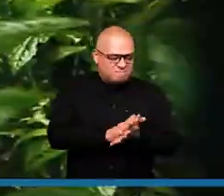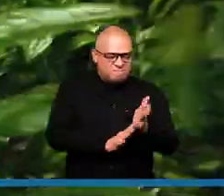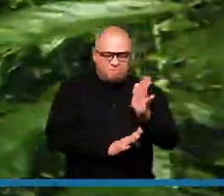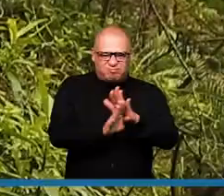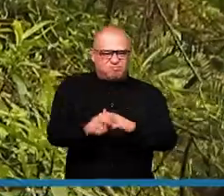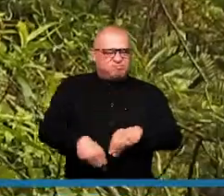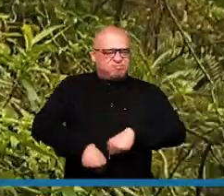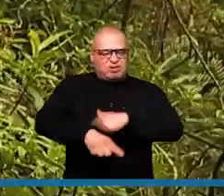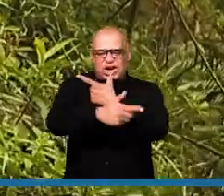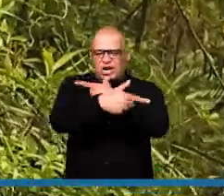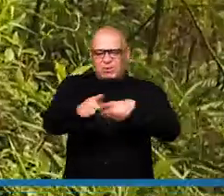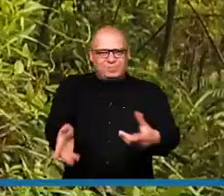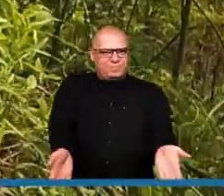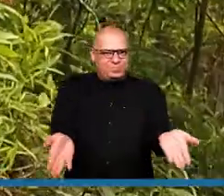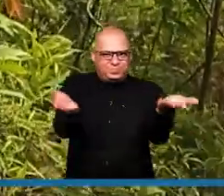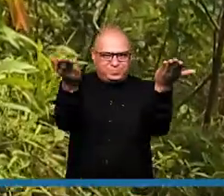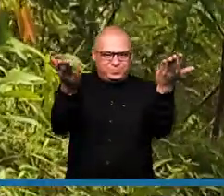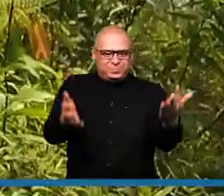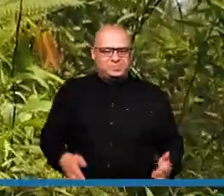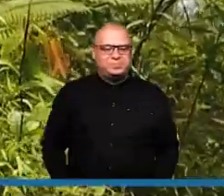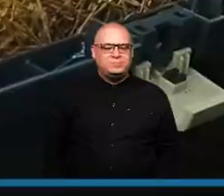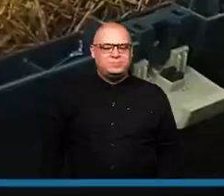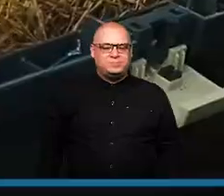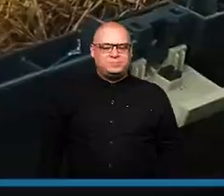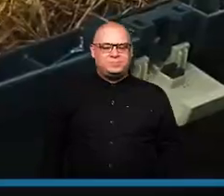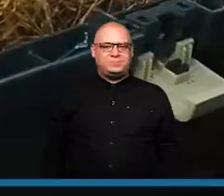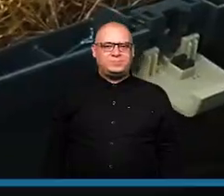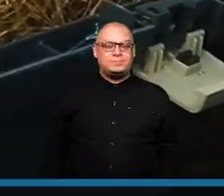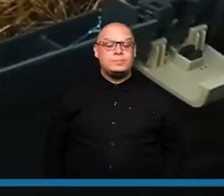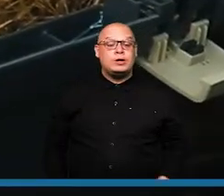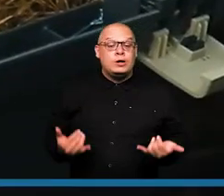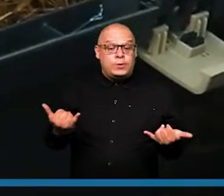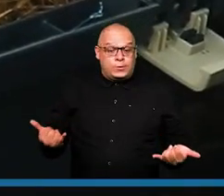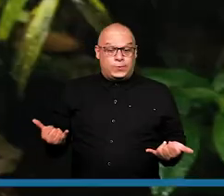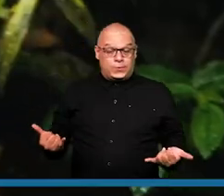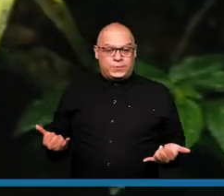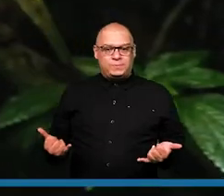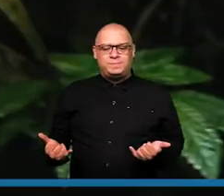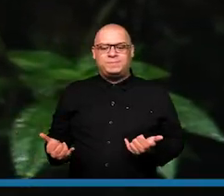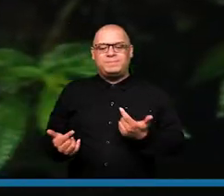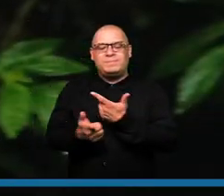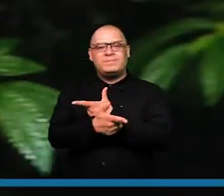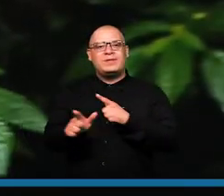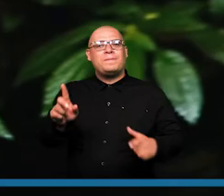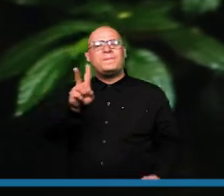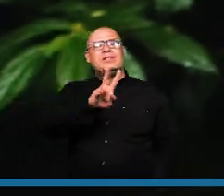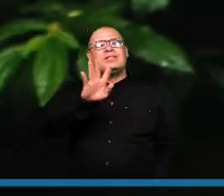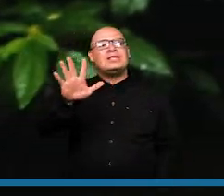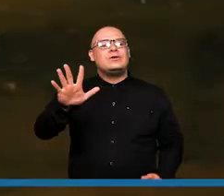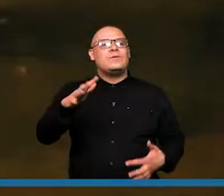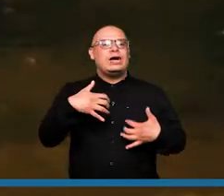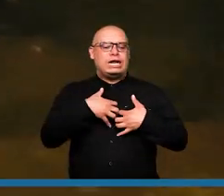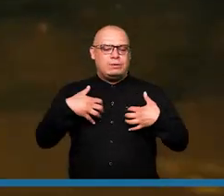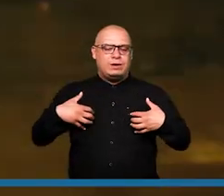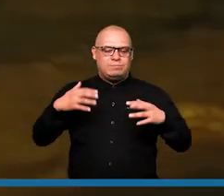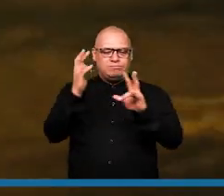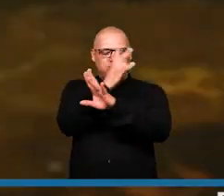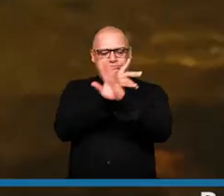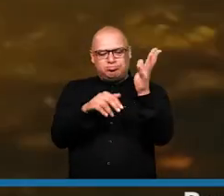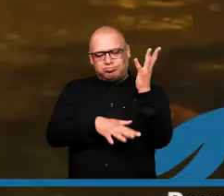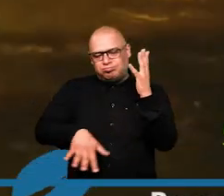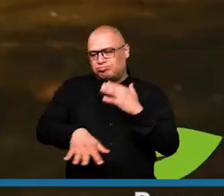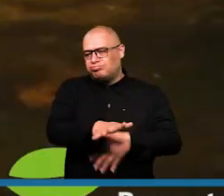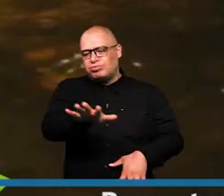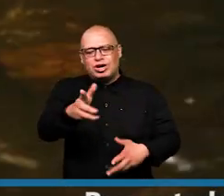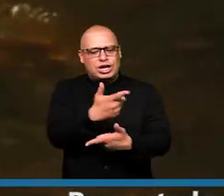El día de hoy entonces realizamos la liberación de 25 animales de la fauna silvestre. Estos animales habían estado un tiempo en el centro de atención y valoración